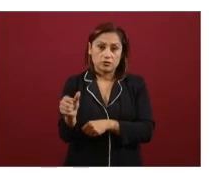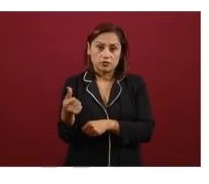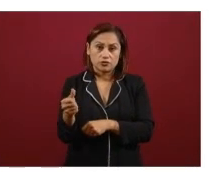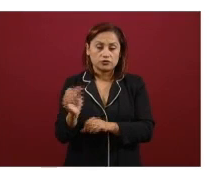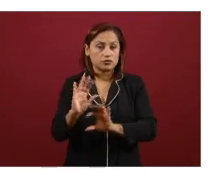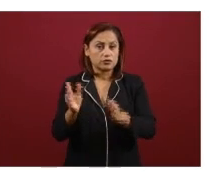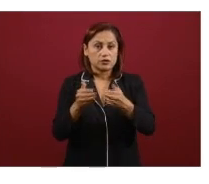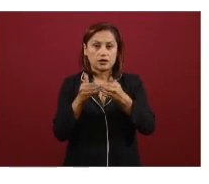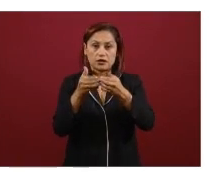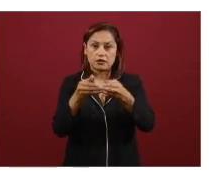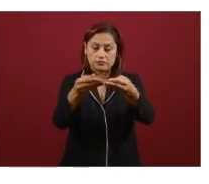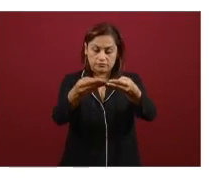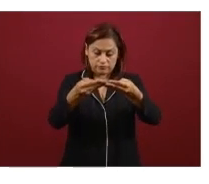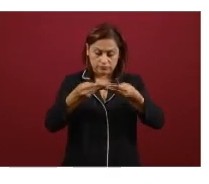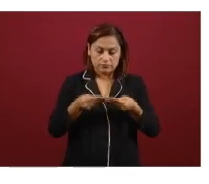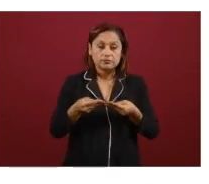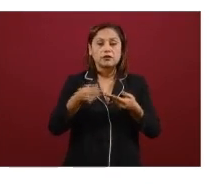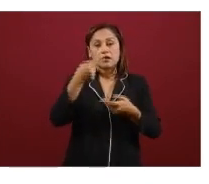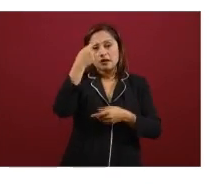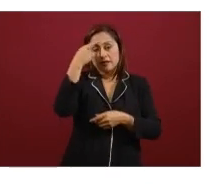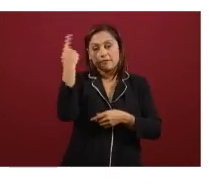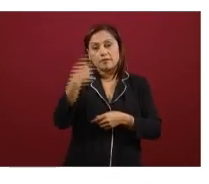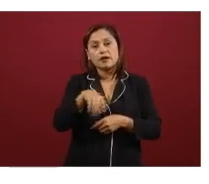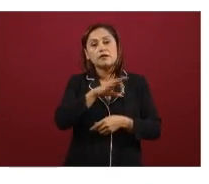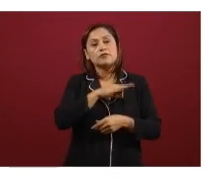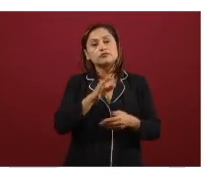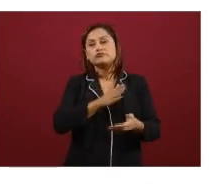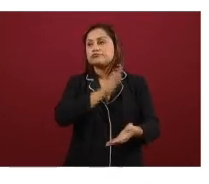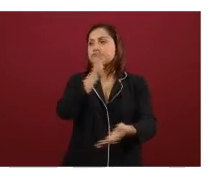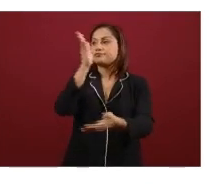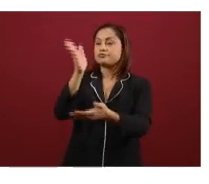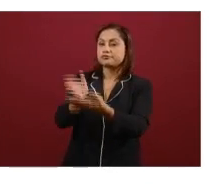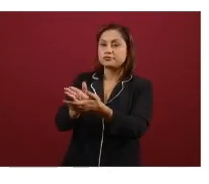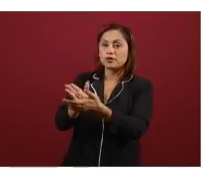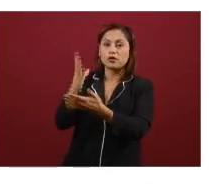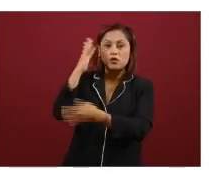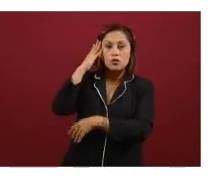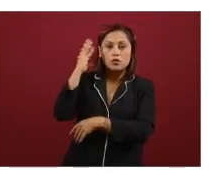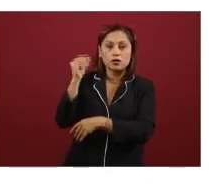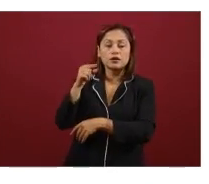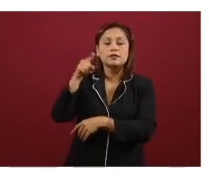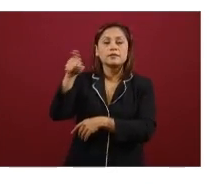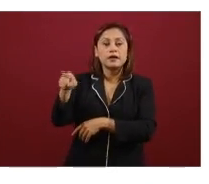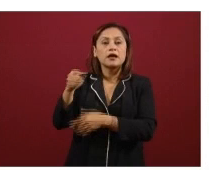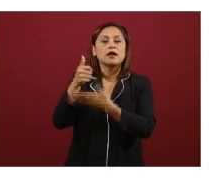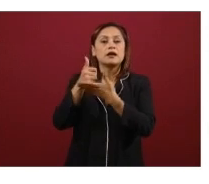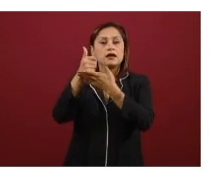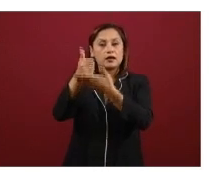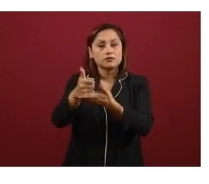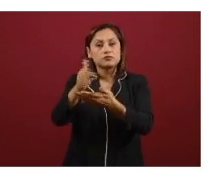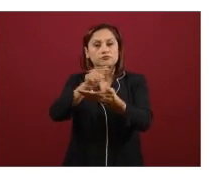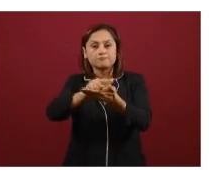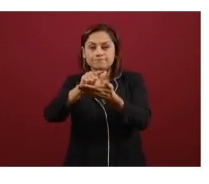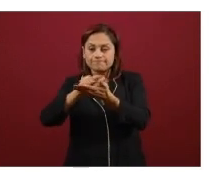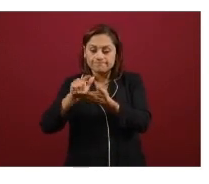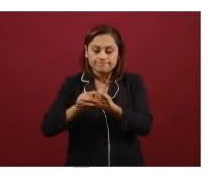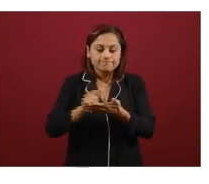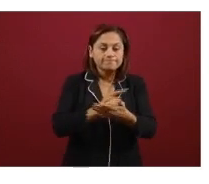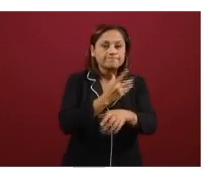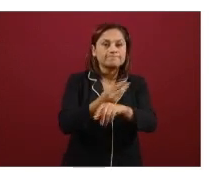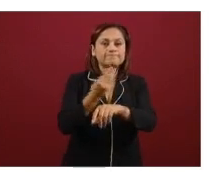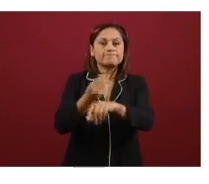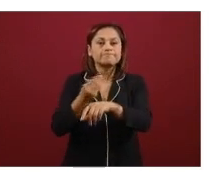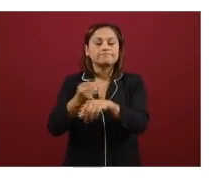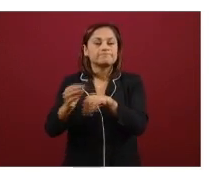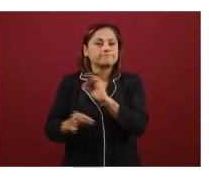a trasladar a Manzanillo, Colima, a los astilleros que tenemos ahí, y se le va a dar el mantenimiento respectivo para que, ya que